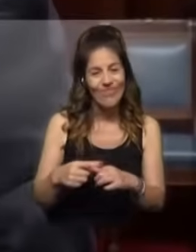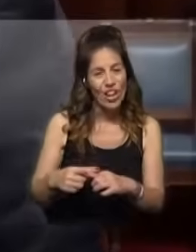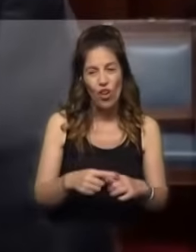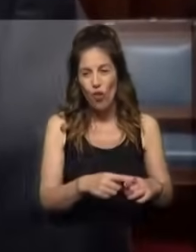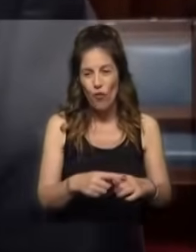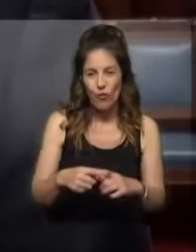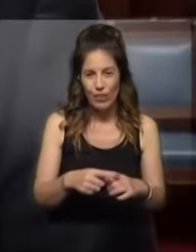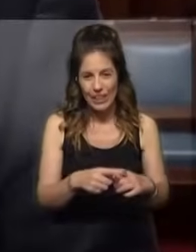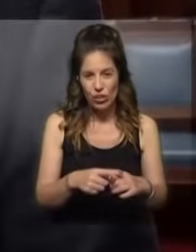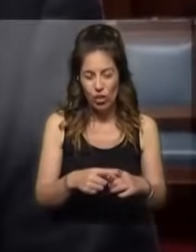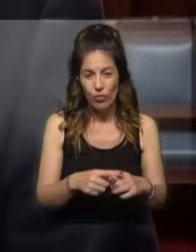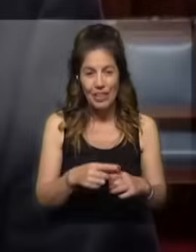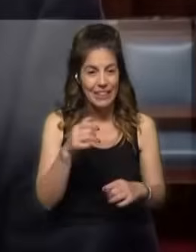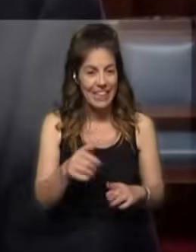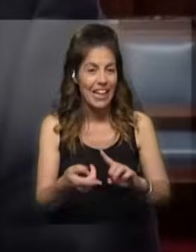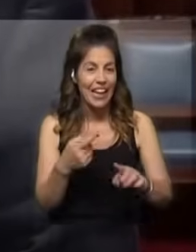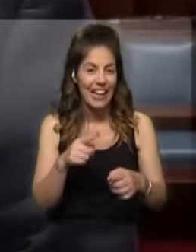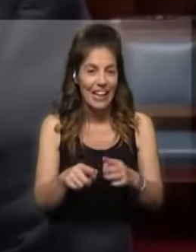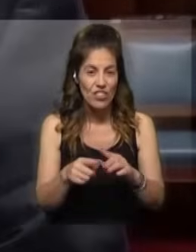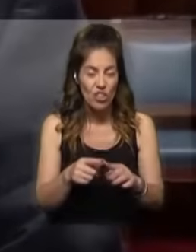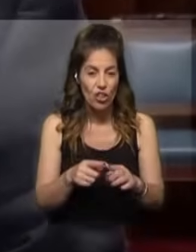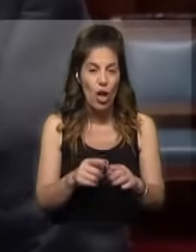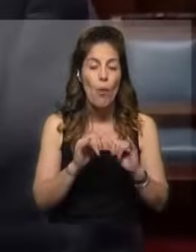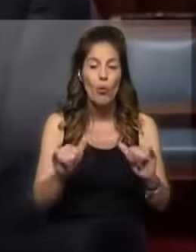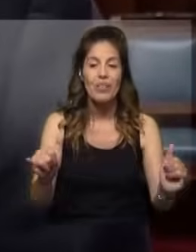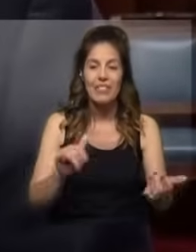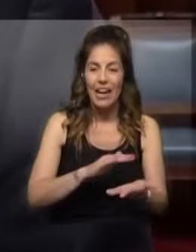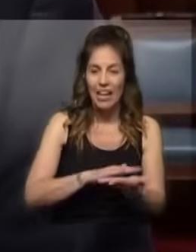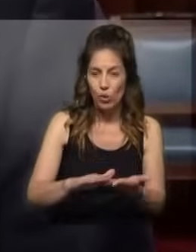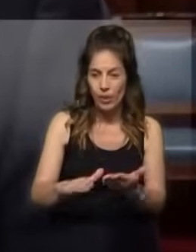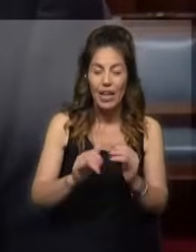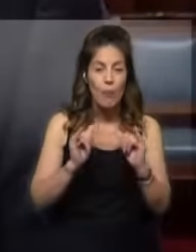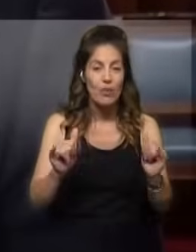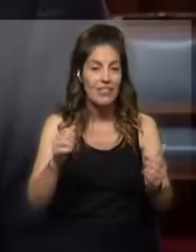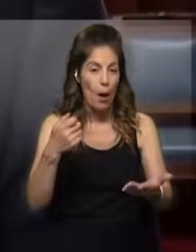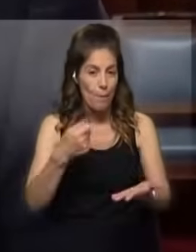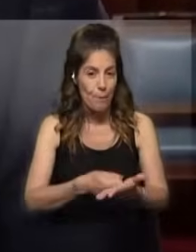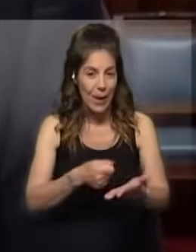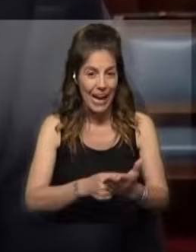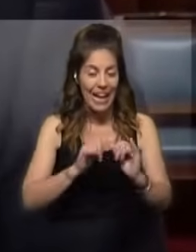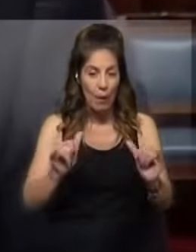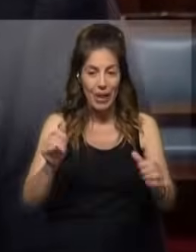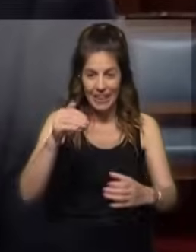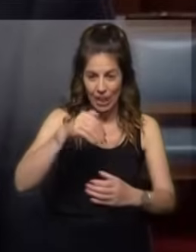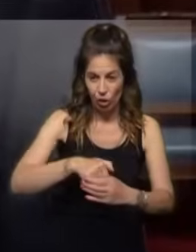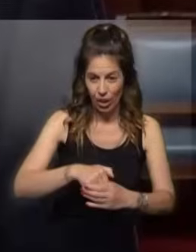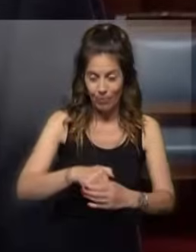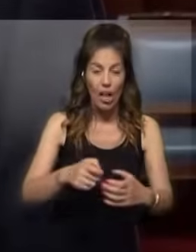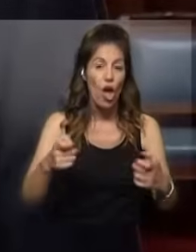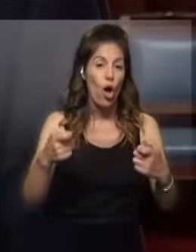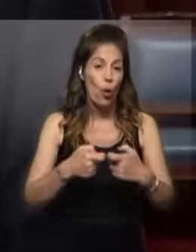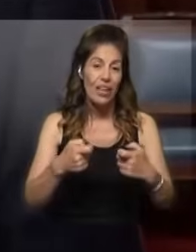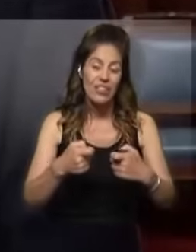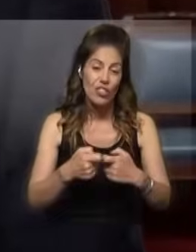decirlo de alguna manera que era lo que tenía relación con la publicidad gratuita y y la publicidad paga en campaña electoral la coalición tiene